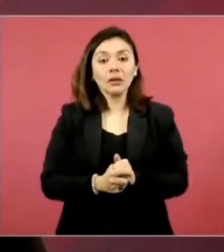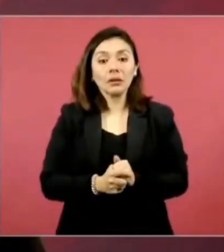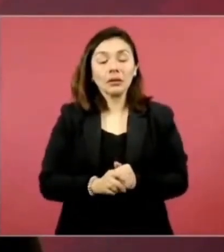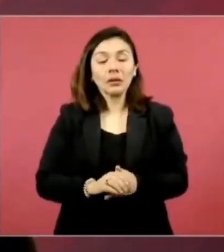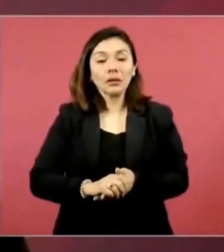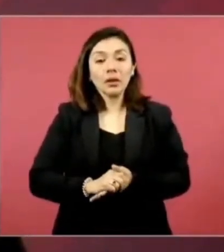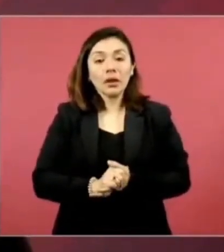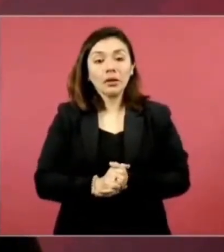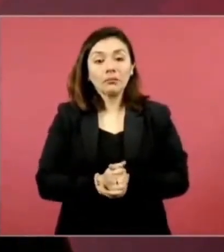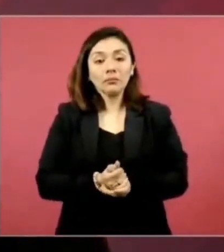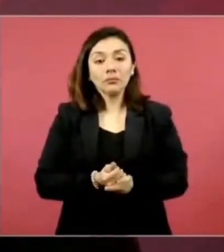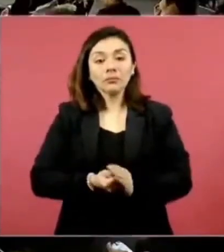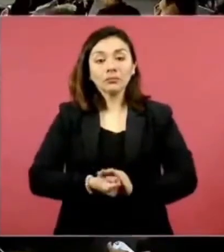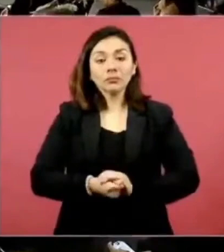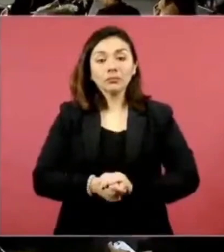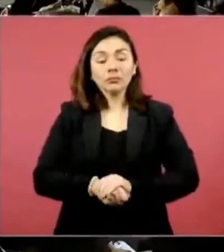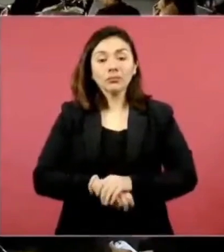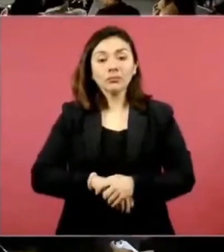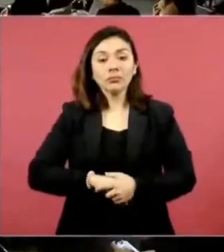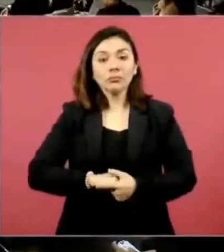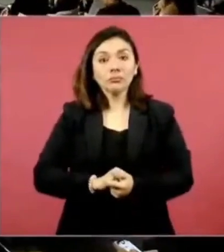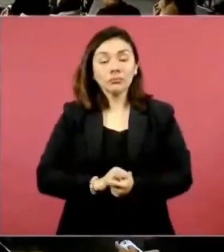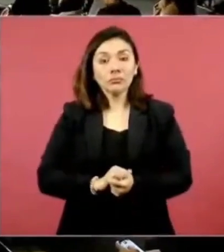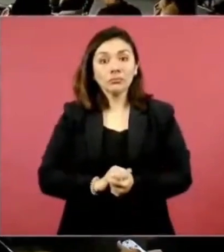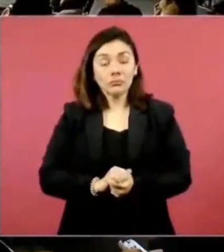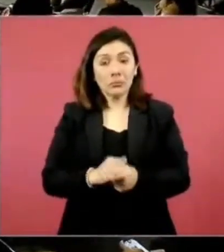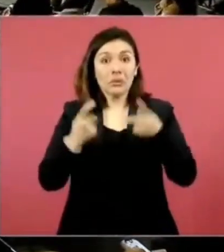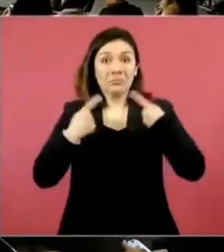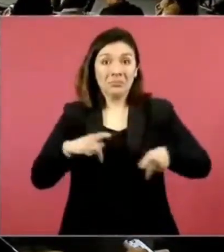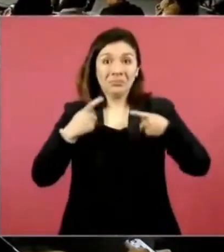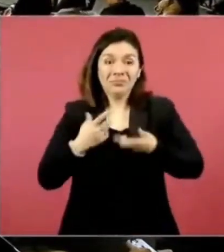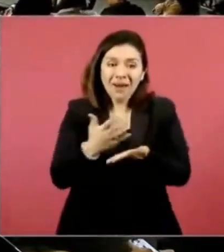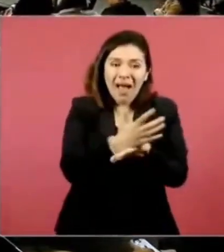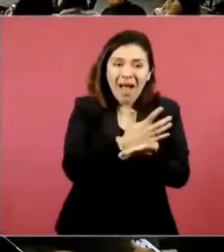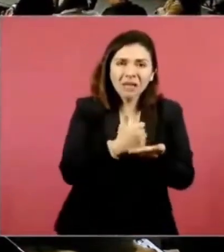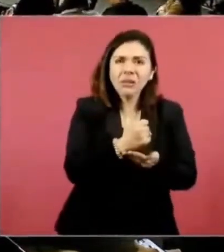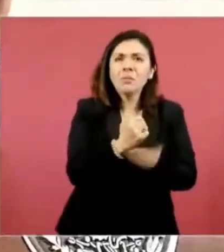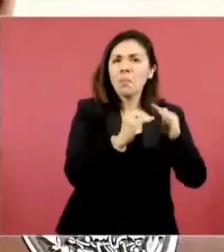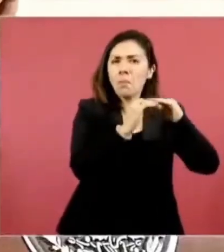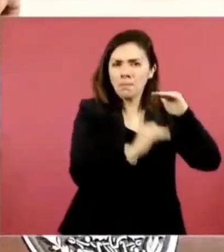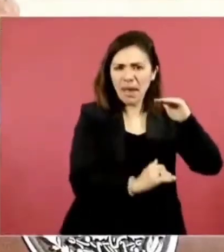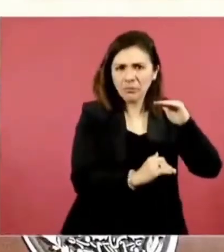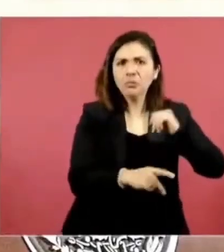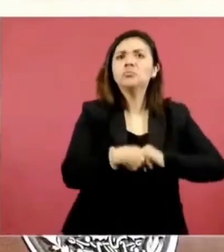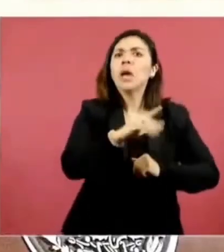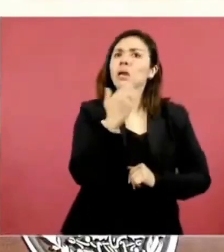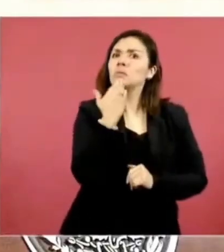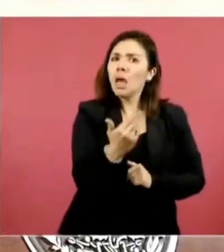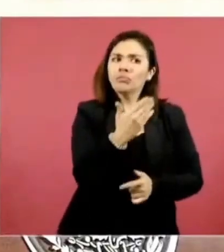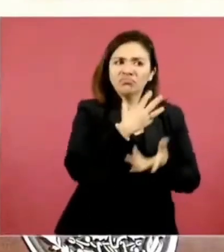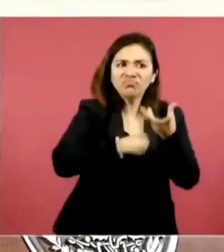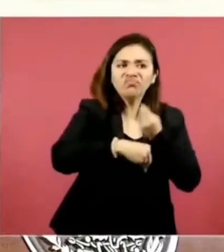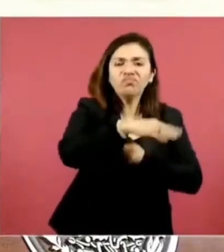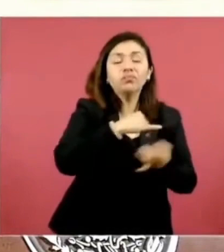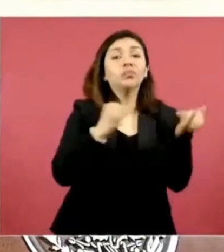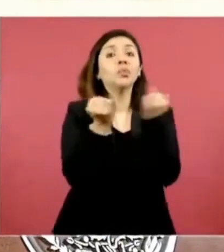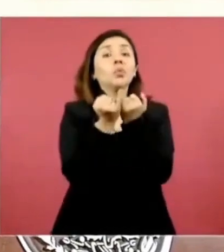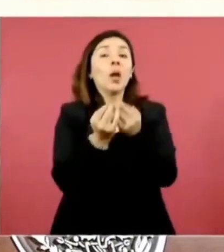le fue bien a la gente con menos ingresos y también a los negocios,